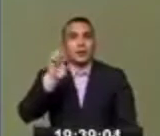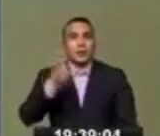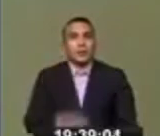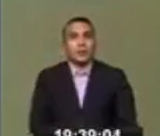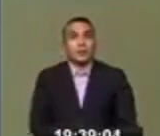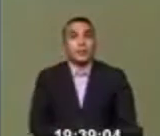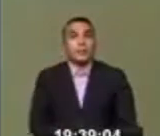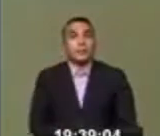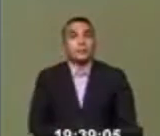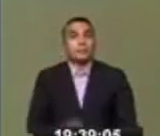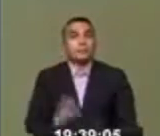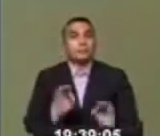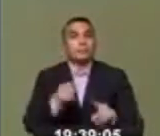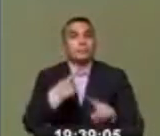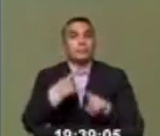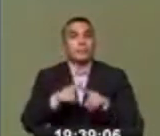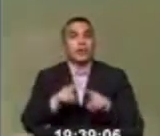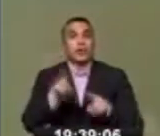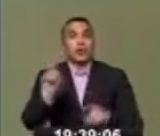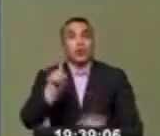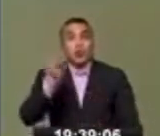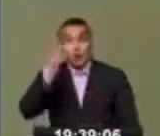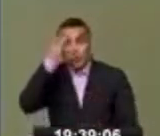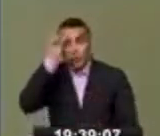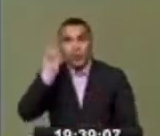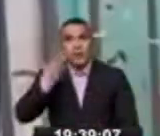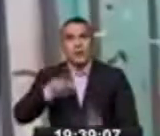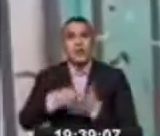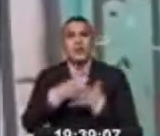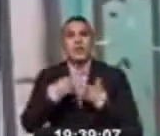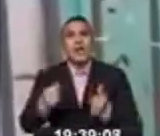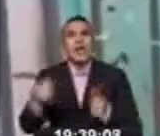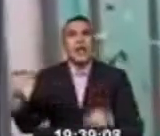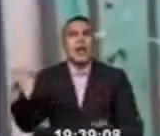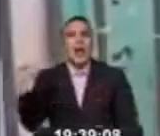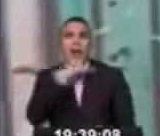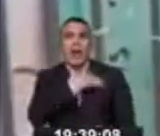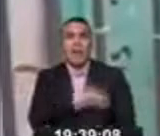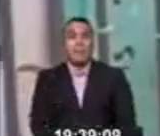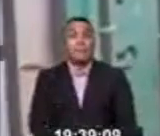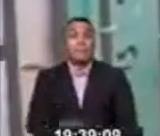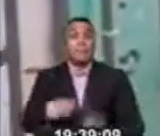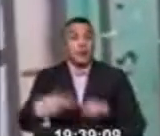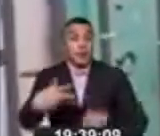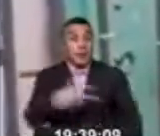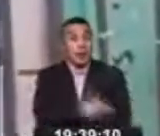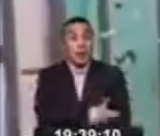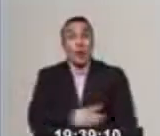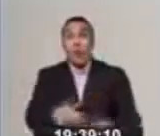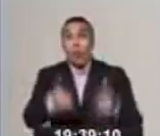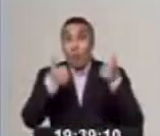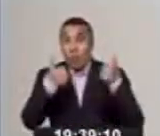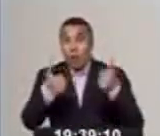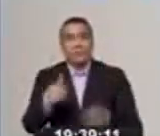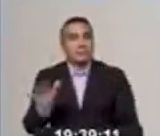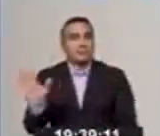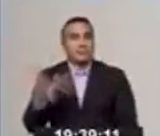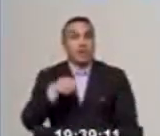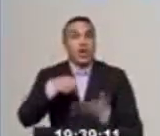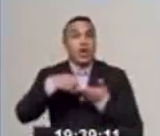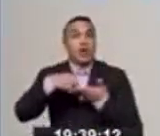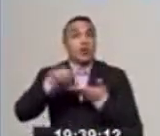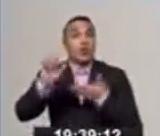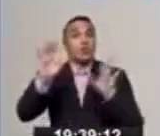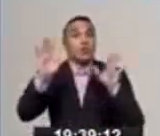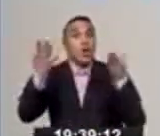necesitó hospitalización, se va a sanar en el 97% de los casos. Ninguno de estos tratamientos que dice ser alternativos tiene la autorización de